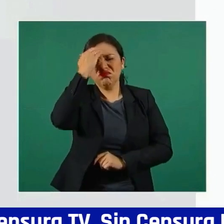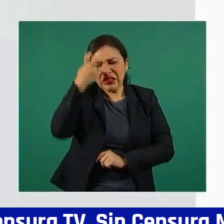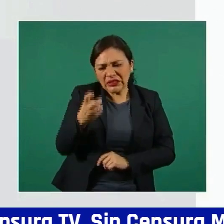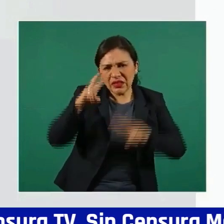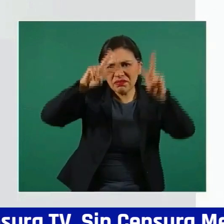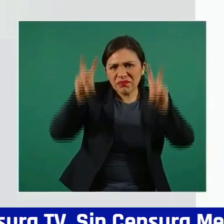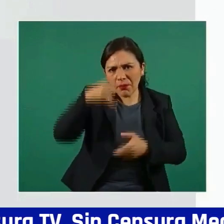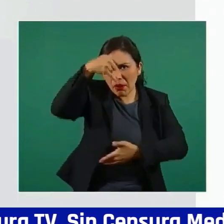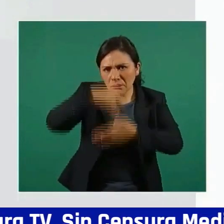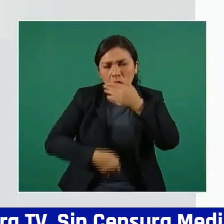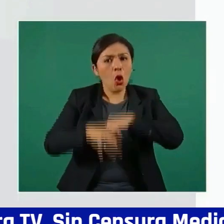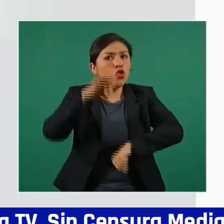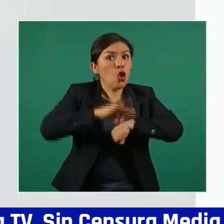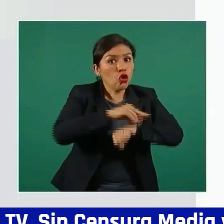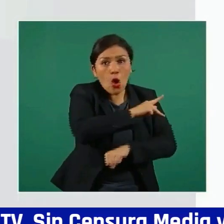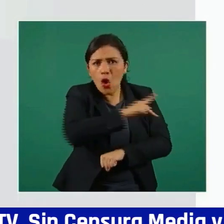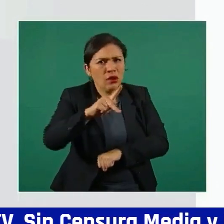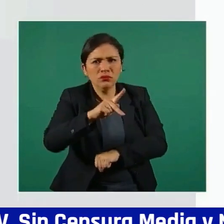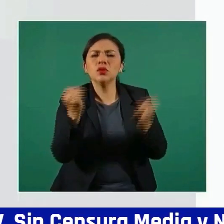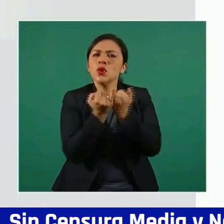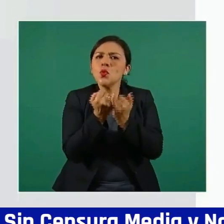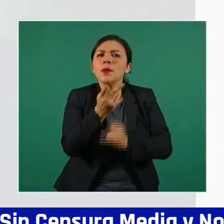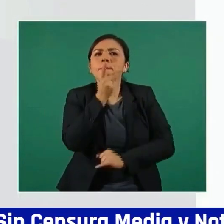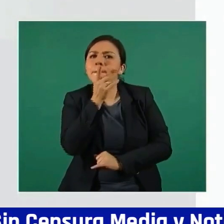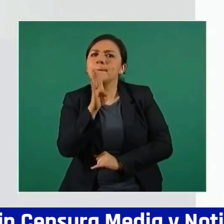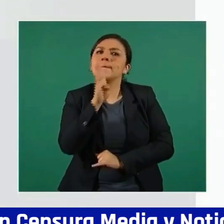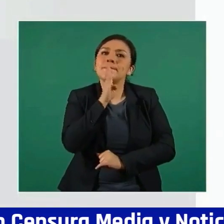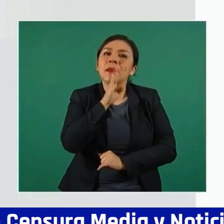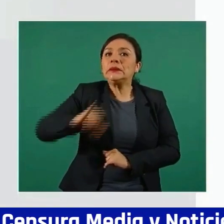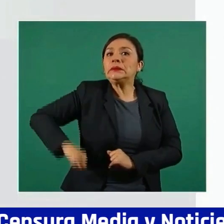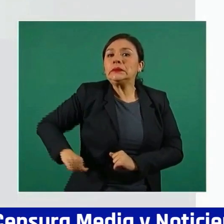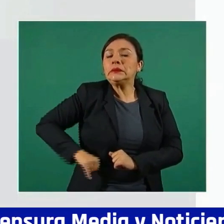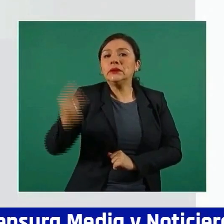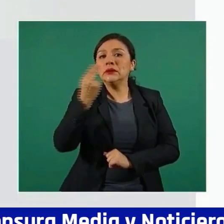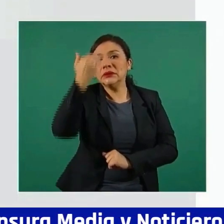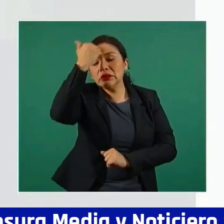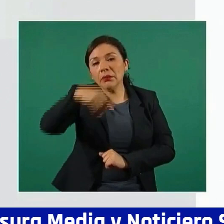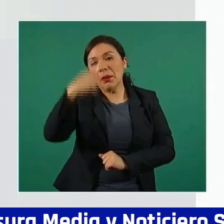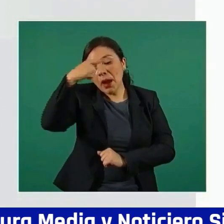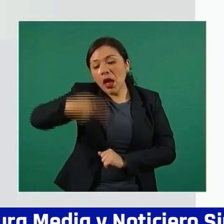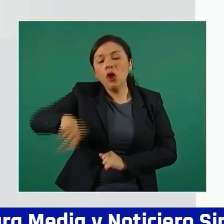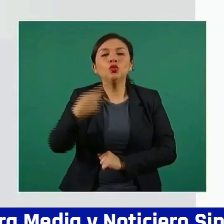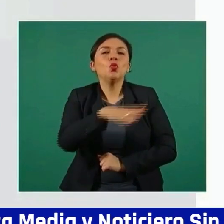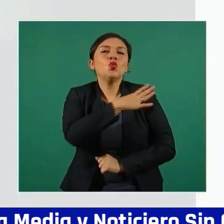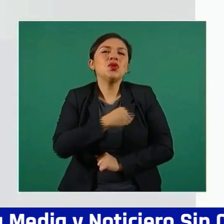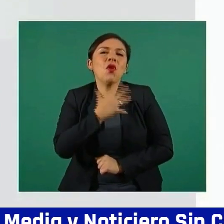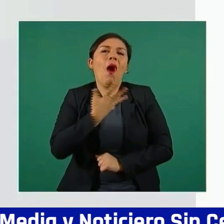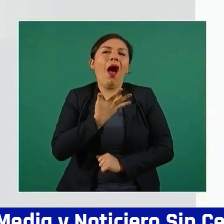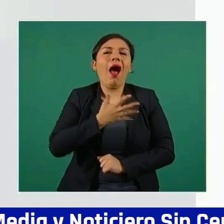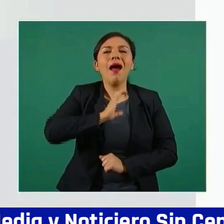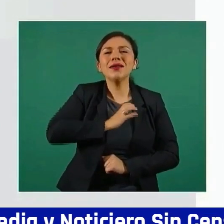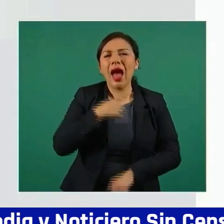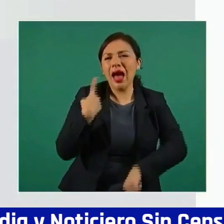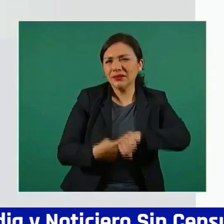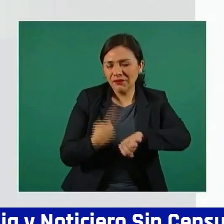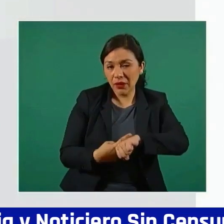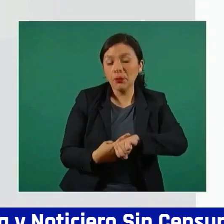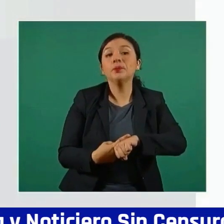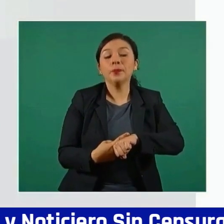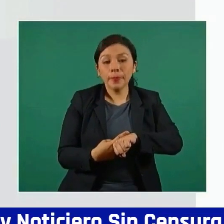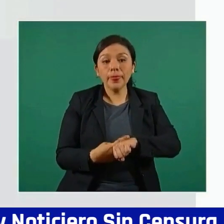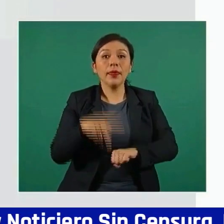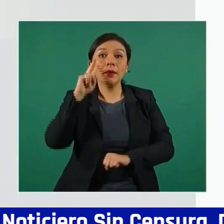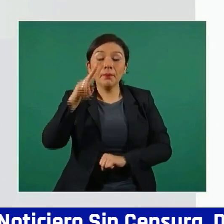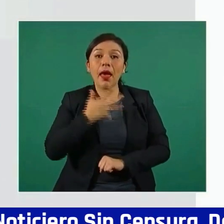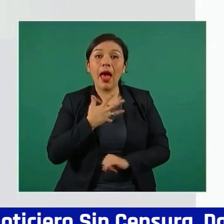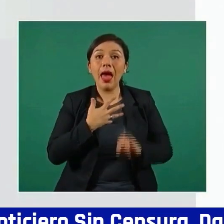no solo médicos, sino los padres de los niños, en particular de los niños que tienen cáncer. Y aquí están del lado